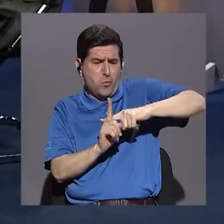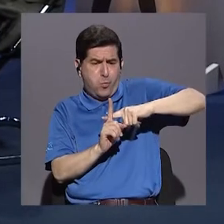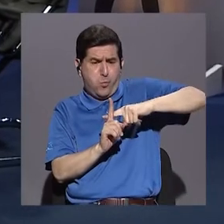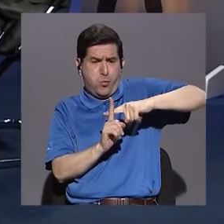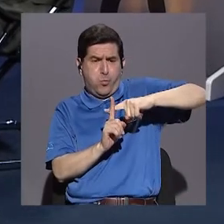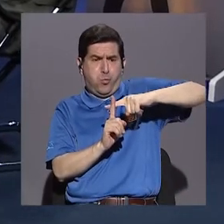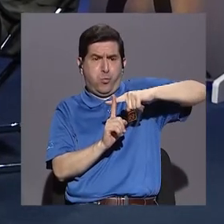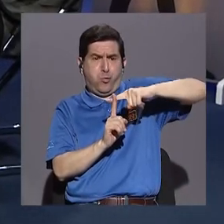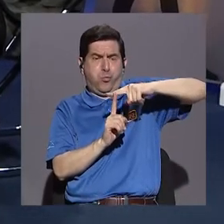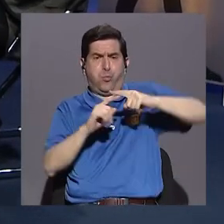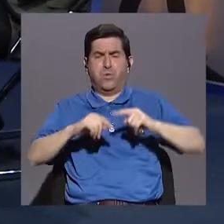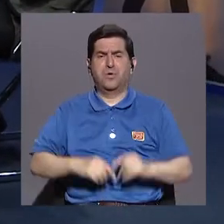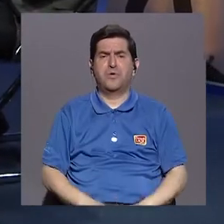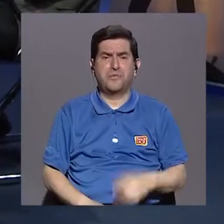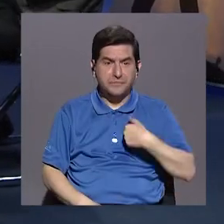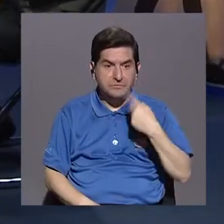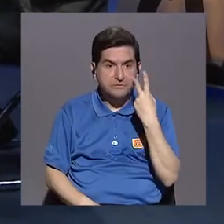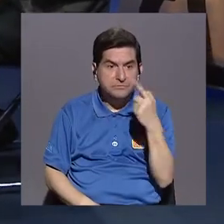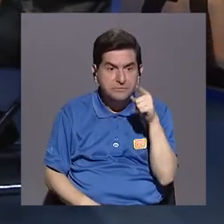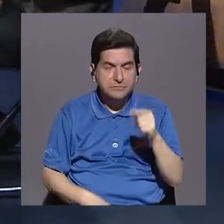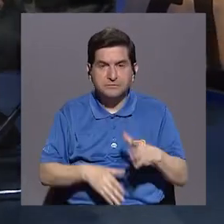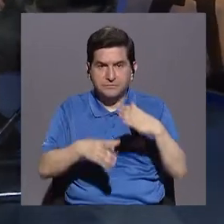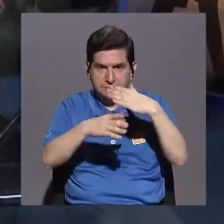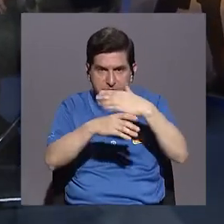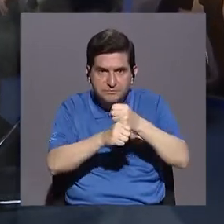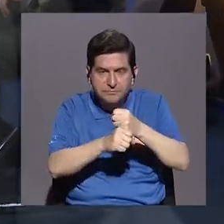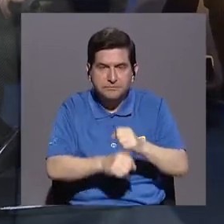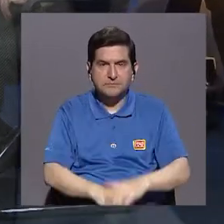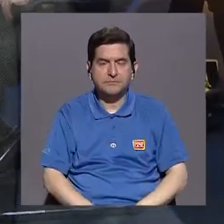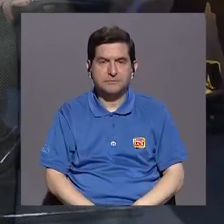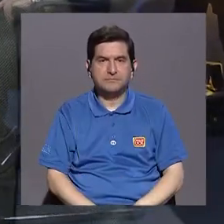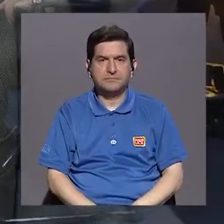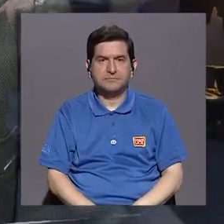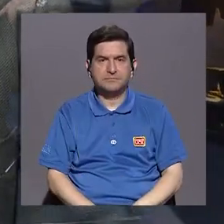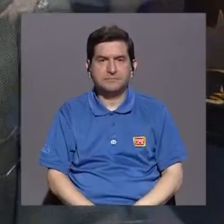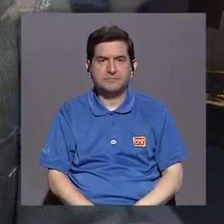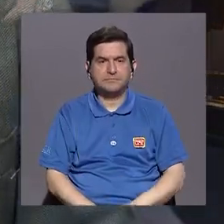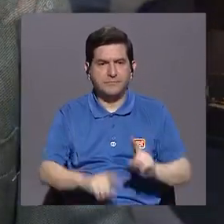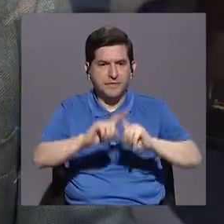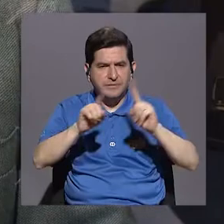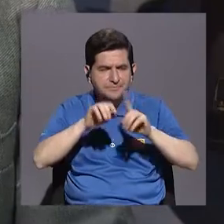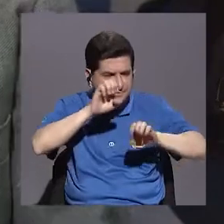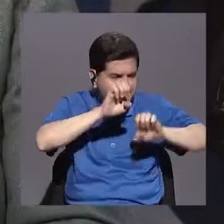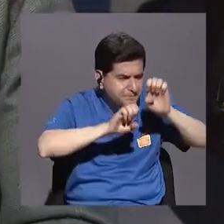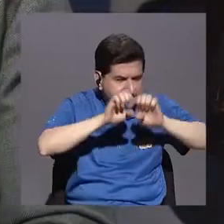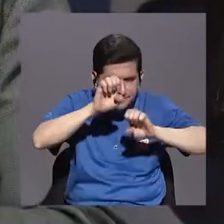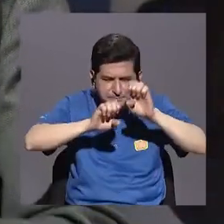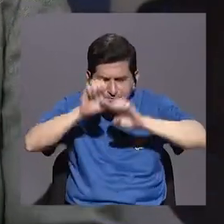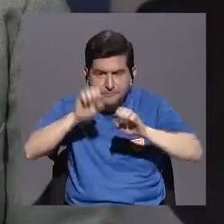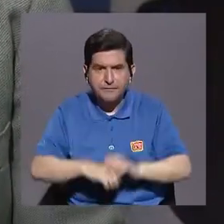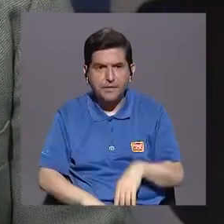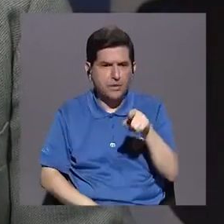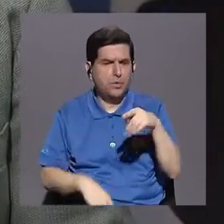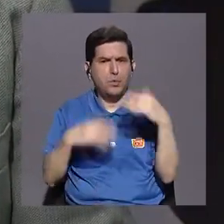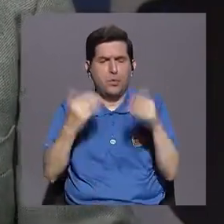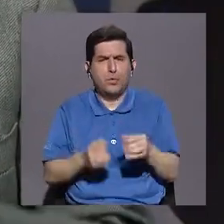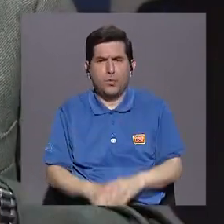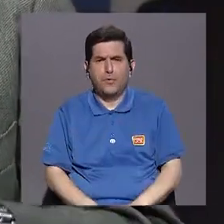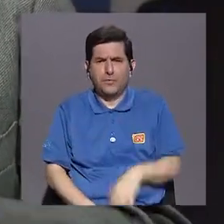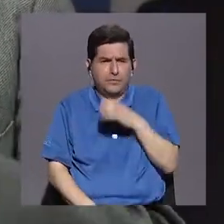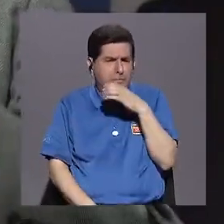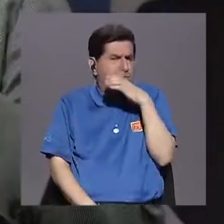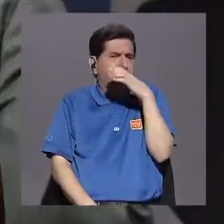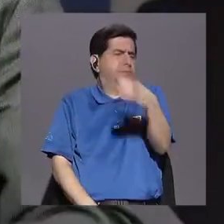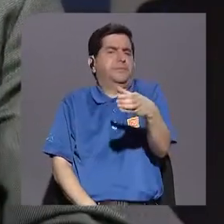pila yo la vi en mientras ella hizo unas hizo unas evaluaciones y esa cosa estaba hirviendo y